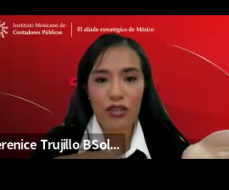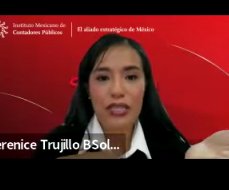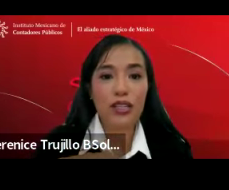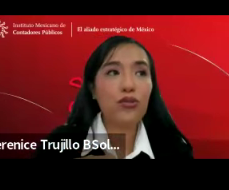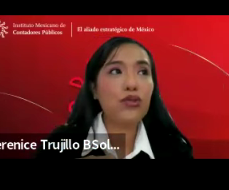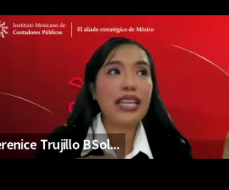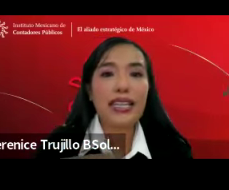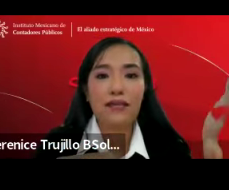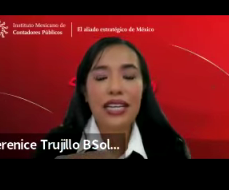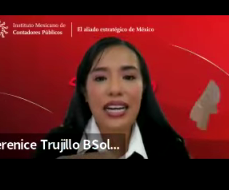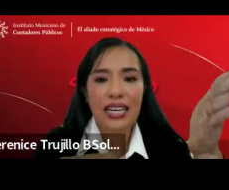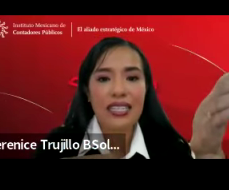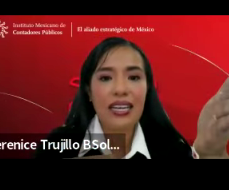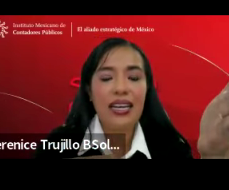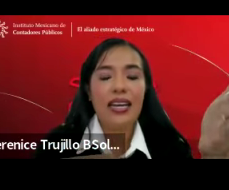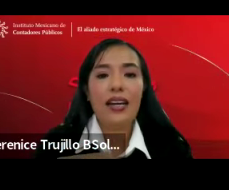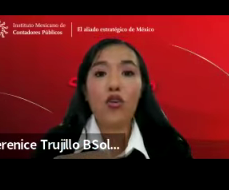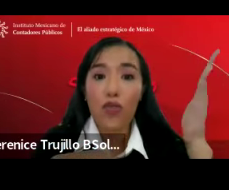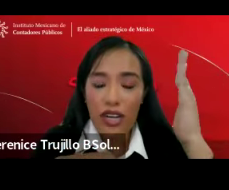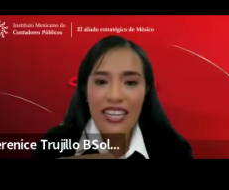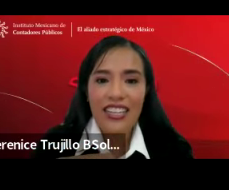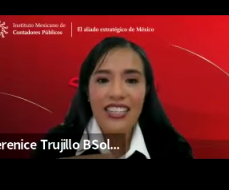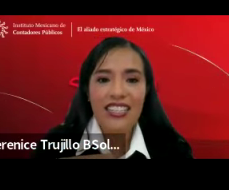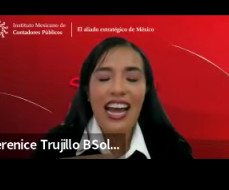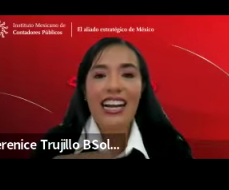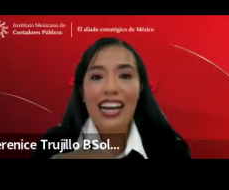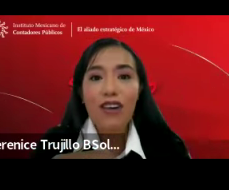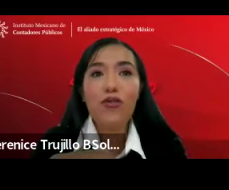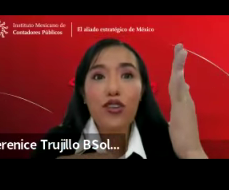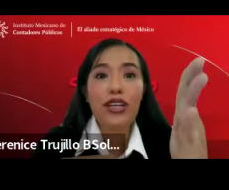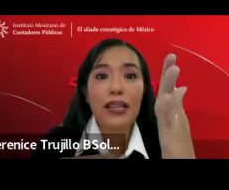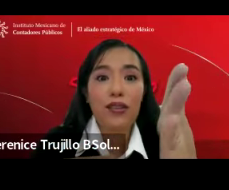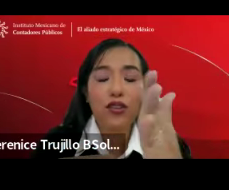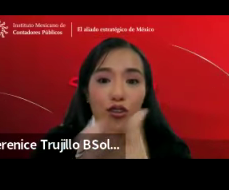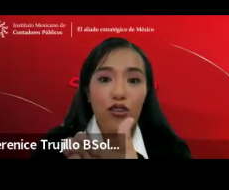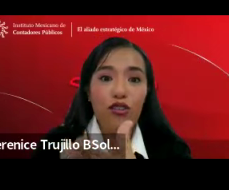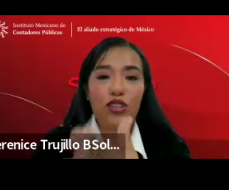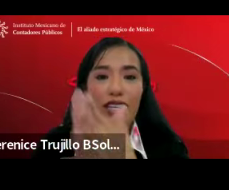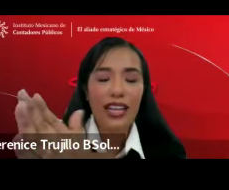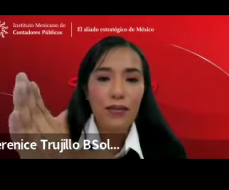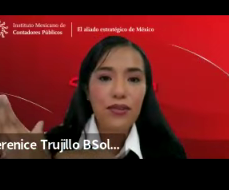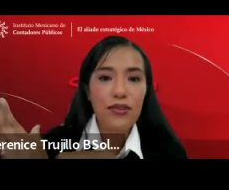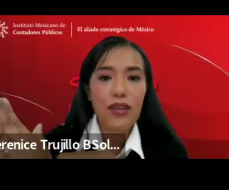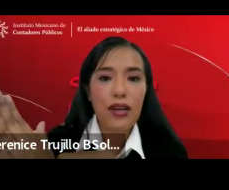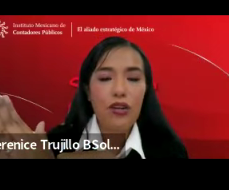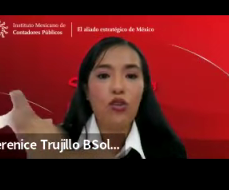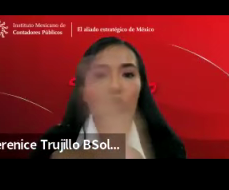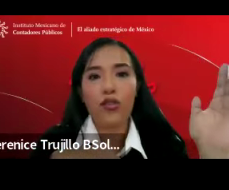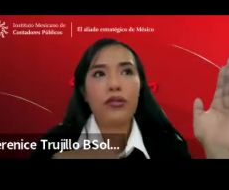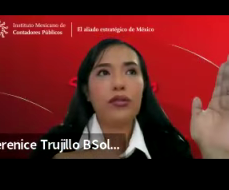de todos ellos. Si tú identificaras como clientes a cada uno que donó los